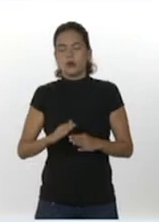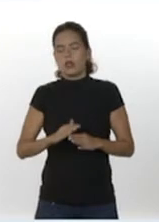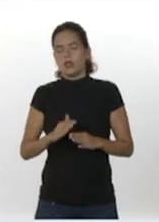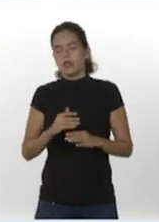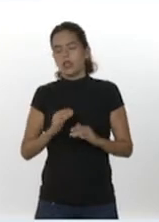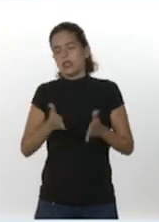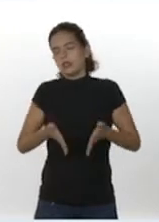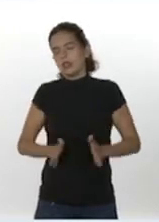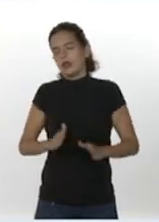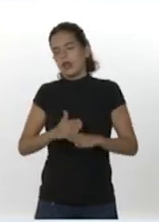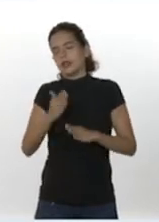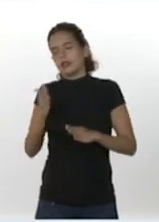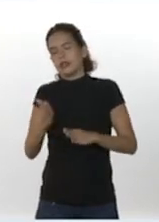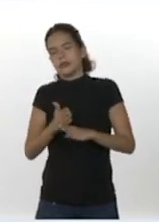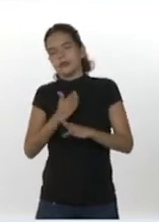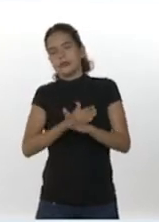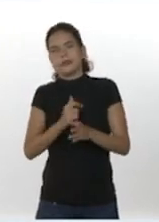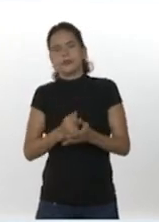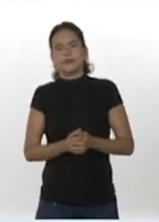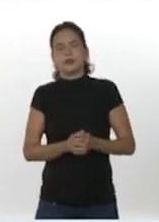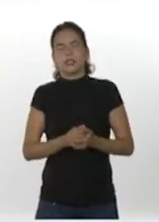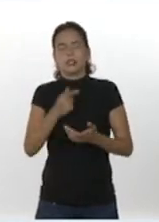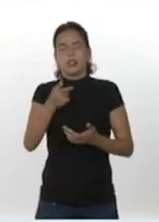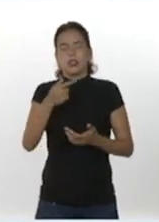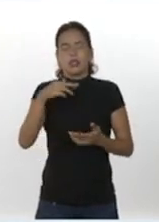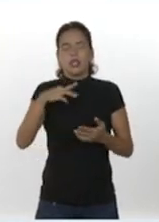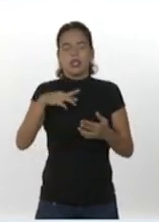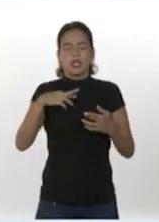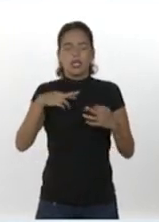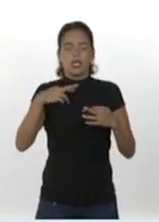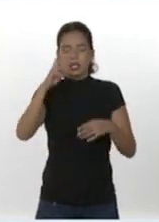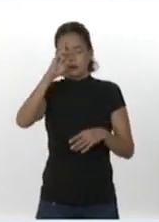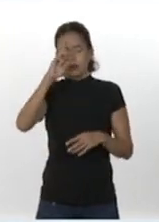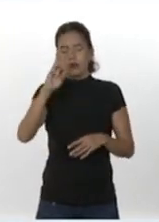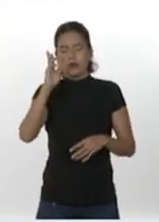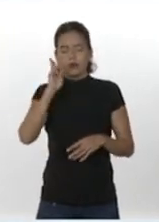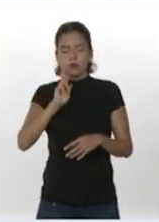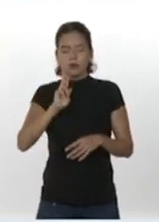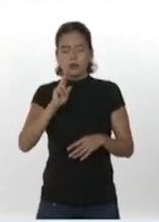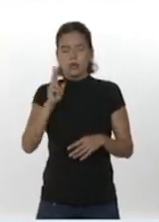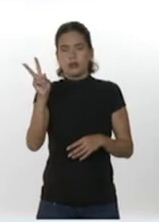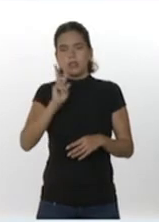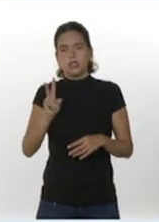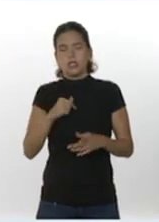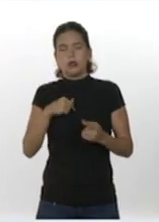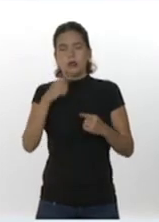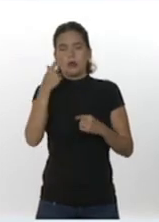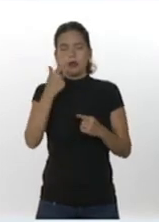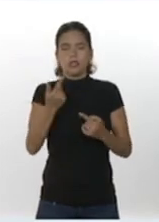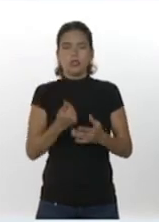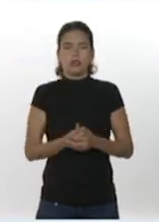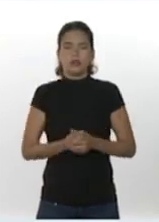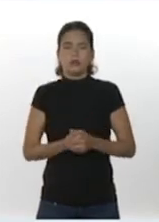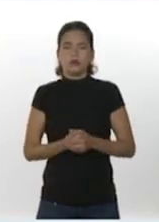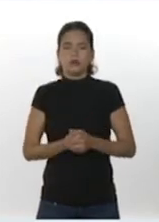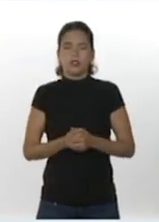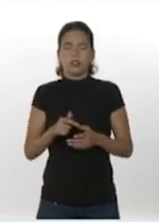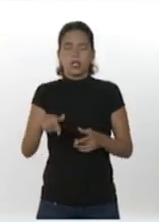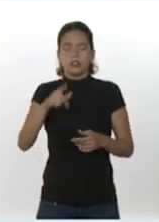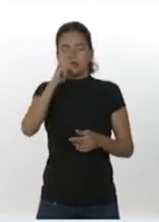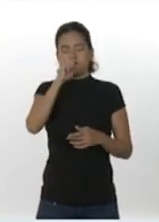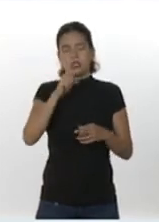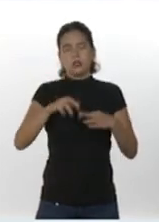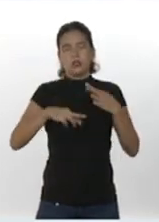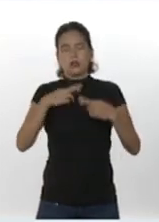época. Ahora, desde esta perspectiva, en la República Bolivariana de Venezuela, hemos visto durante largos estos años de